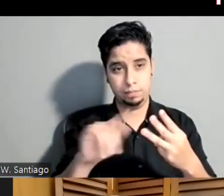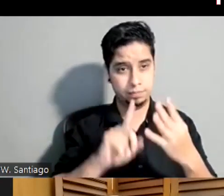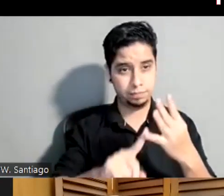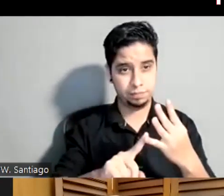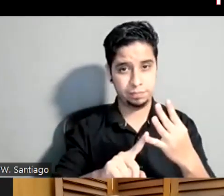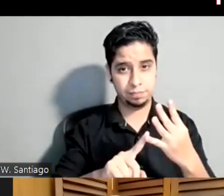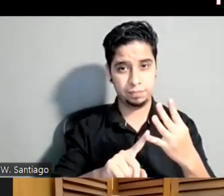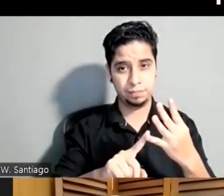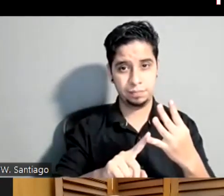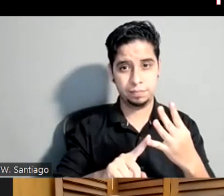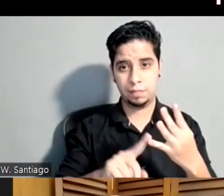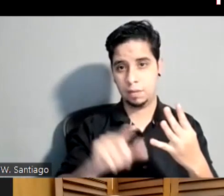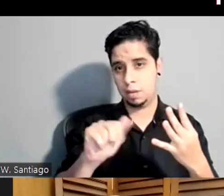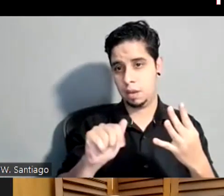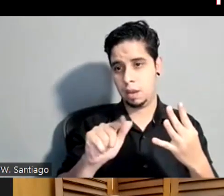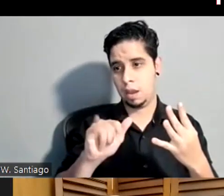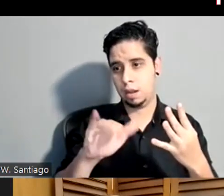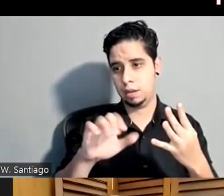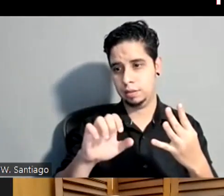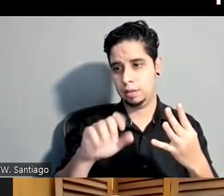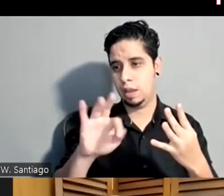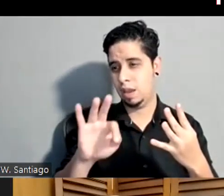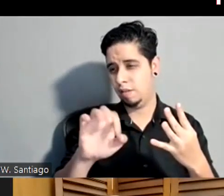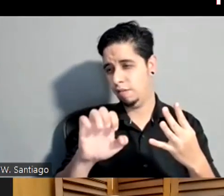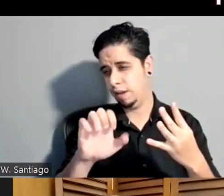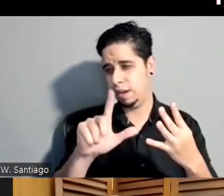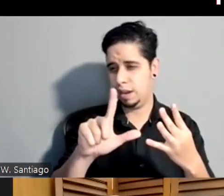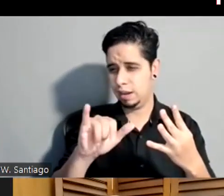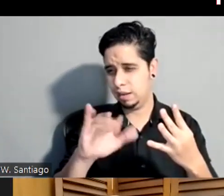O Alice Felici.